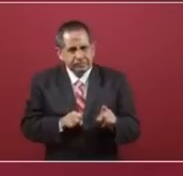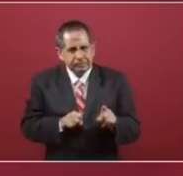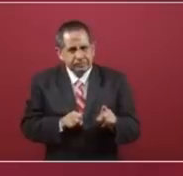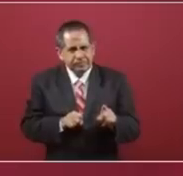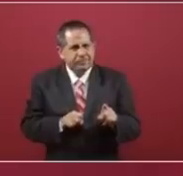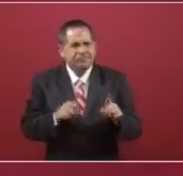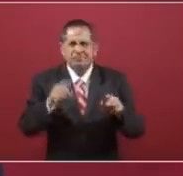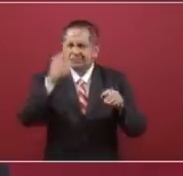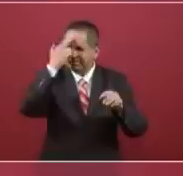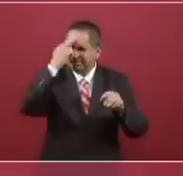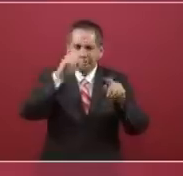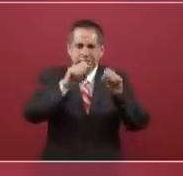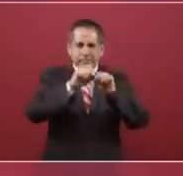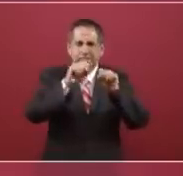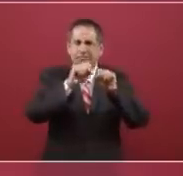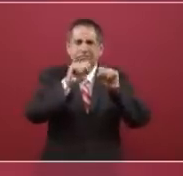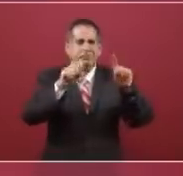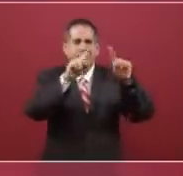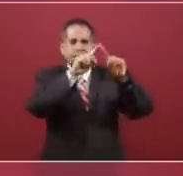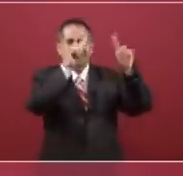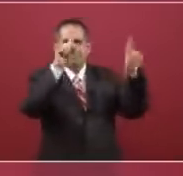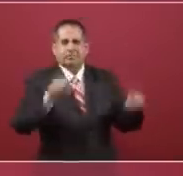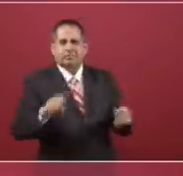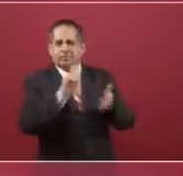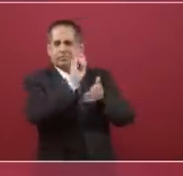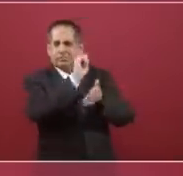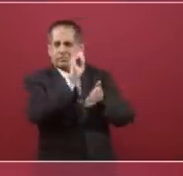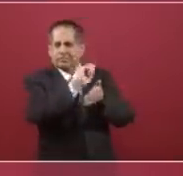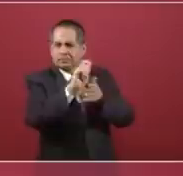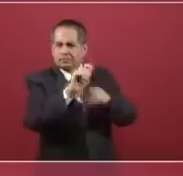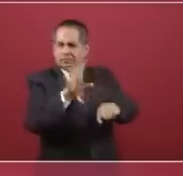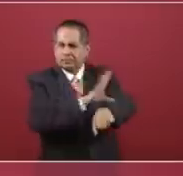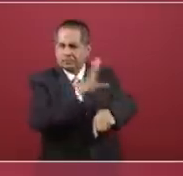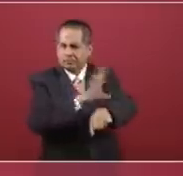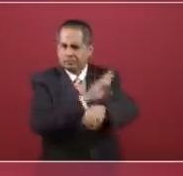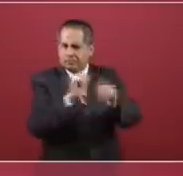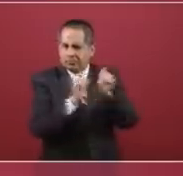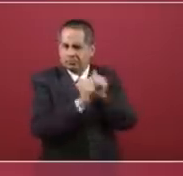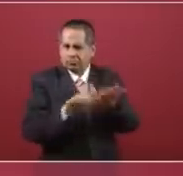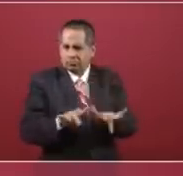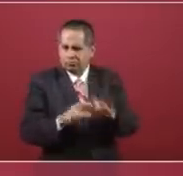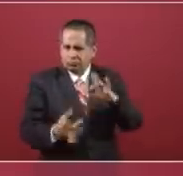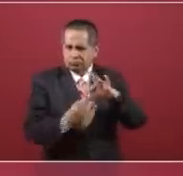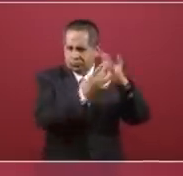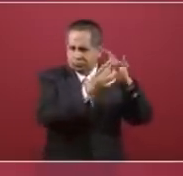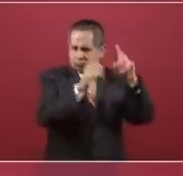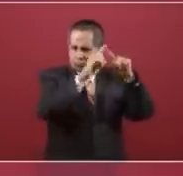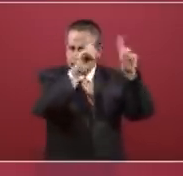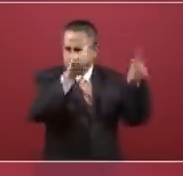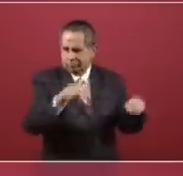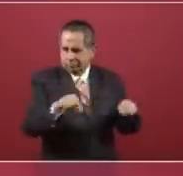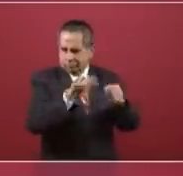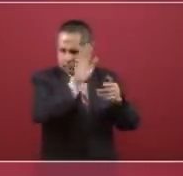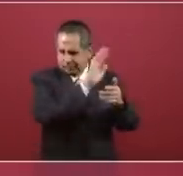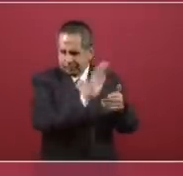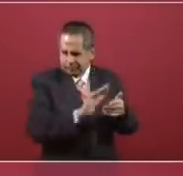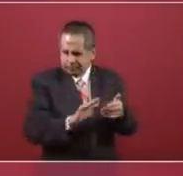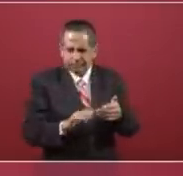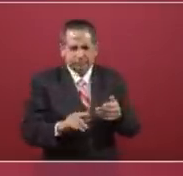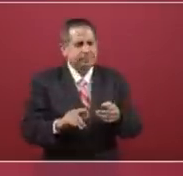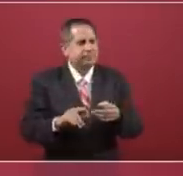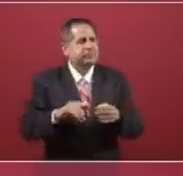pizarrones electrónicos eh luego un